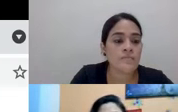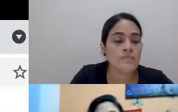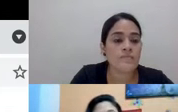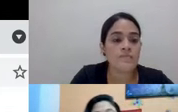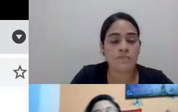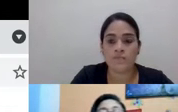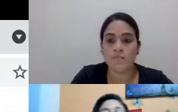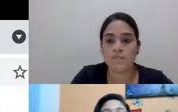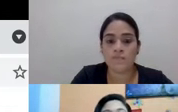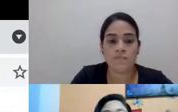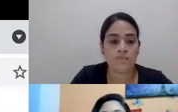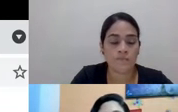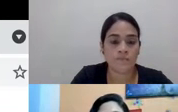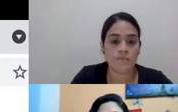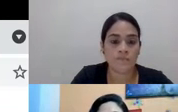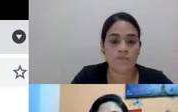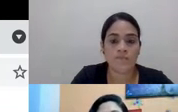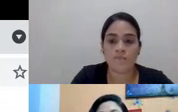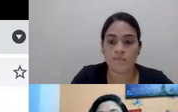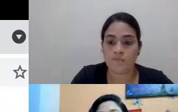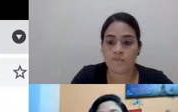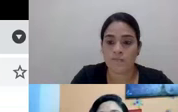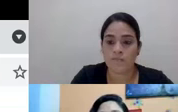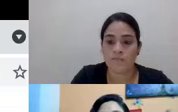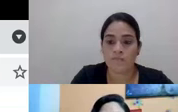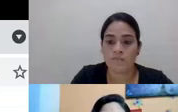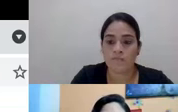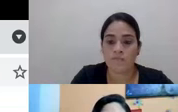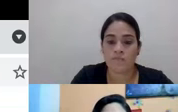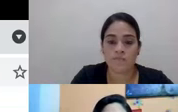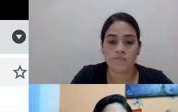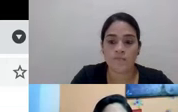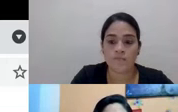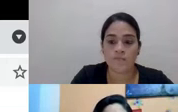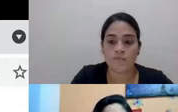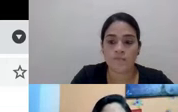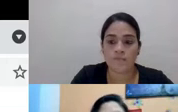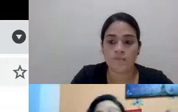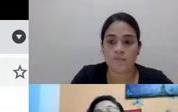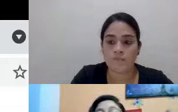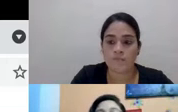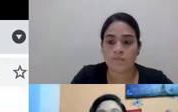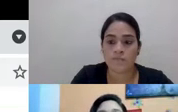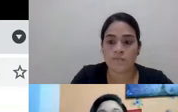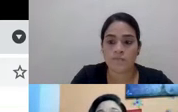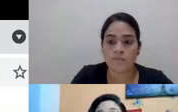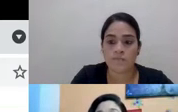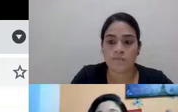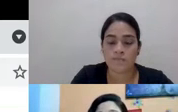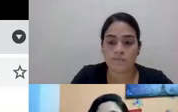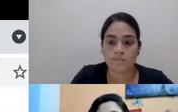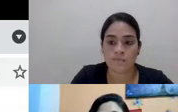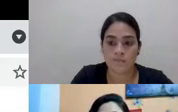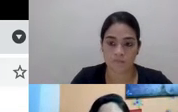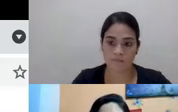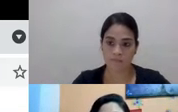El que usamos la vez anterior. Y bueno, ustedes ya ven cómo tienen el curso. Yo les expliqué el